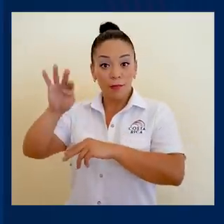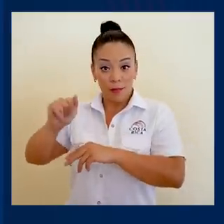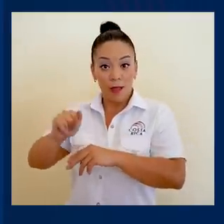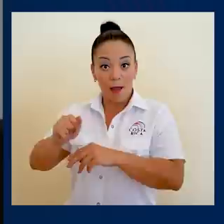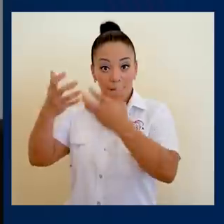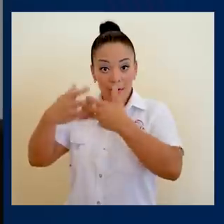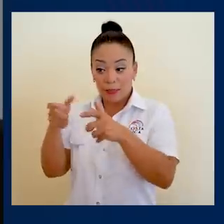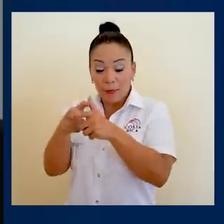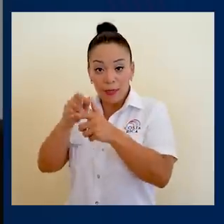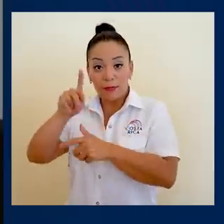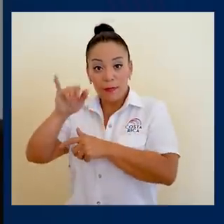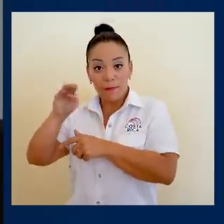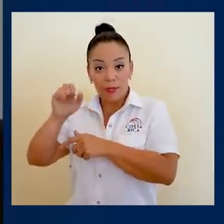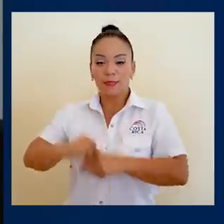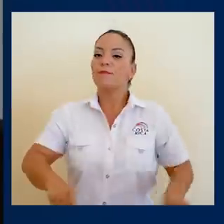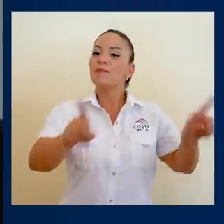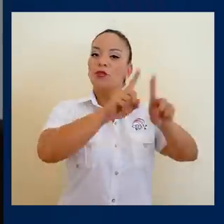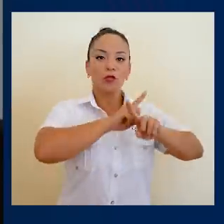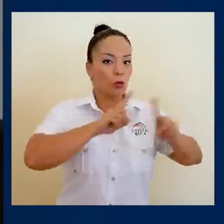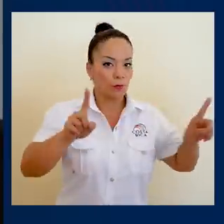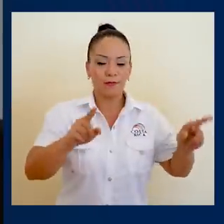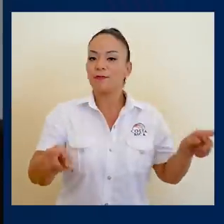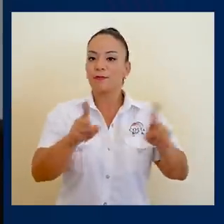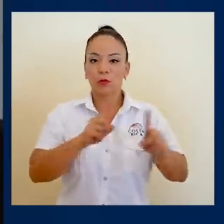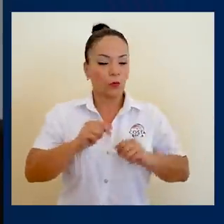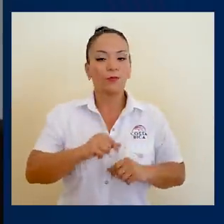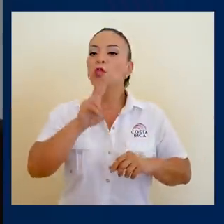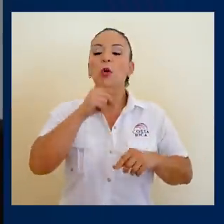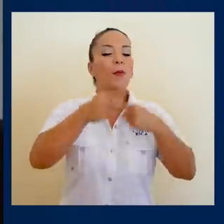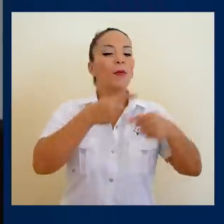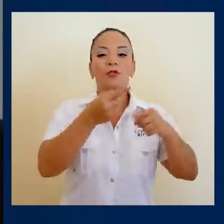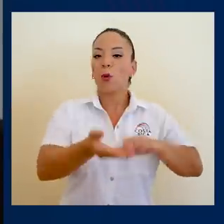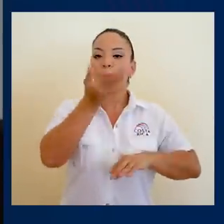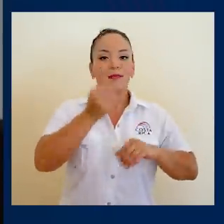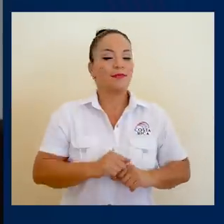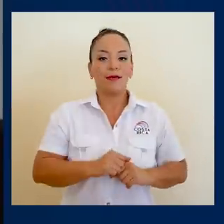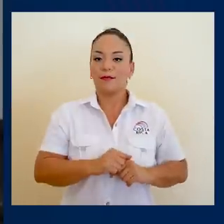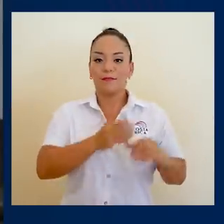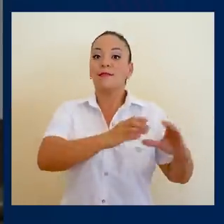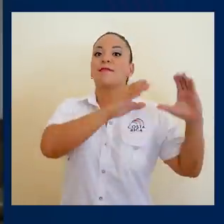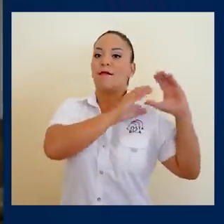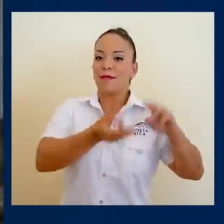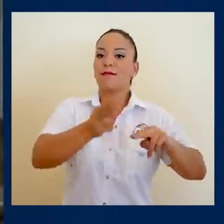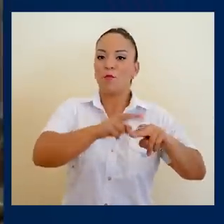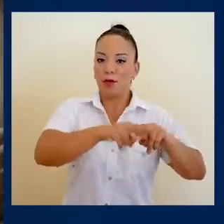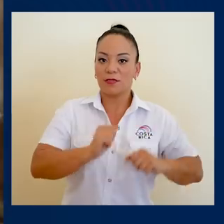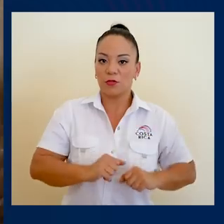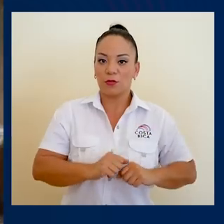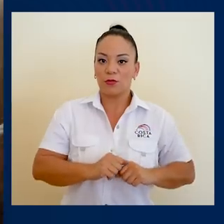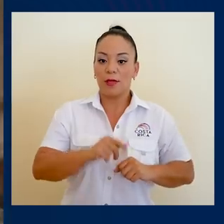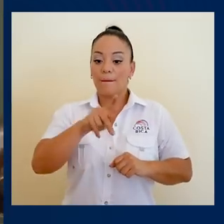pymes? No, no vamos a aumentarle la carga tributaria a